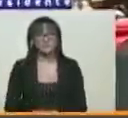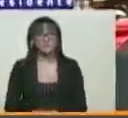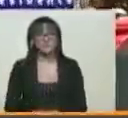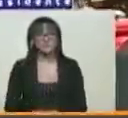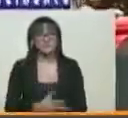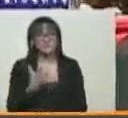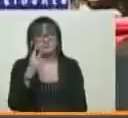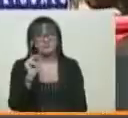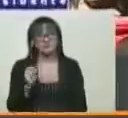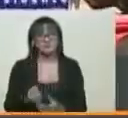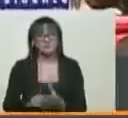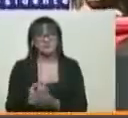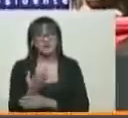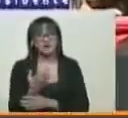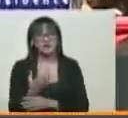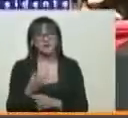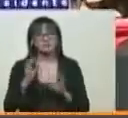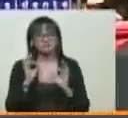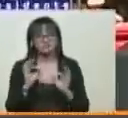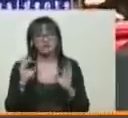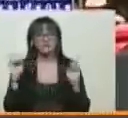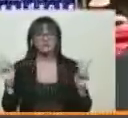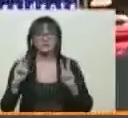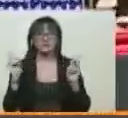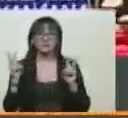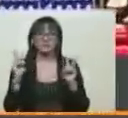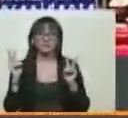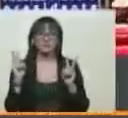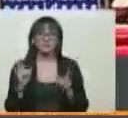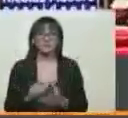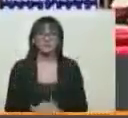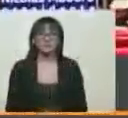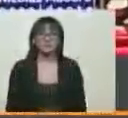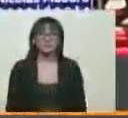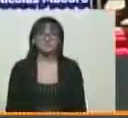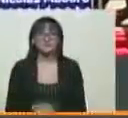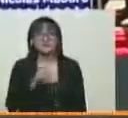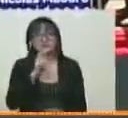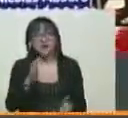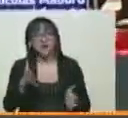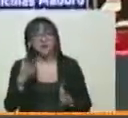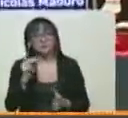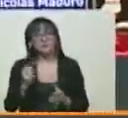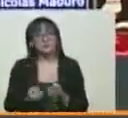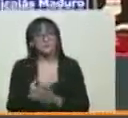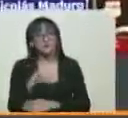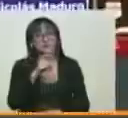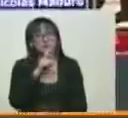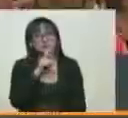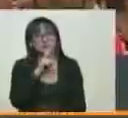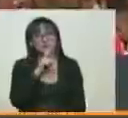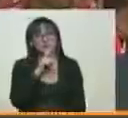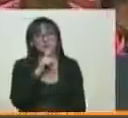el 20 de mayo vamos a tener una gran victoria. ¿Quién gana el 20 de mayo?